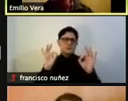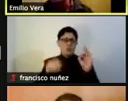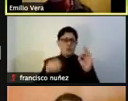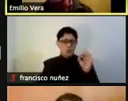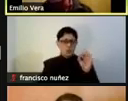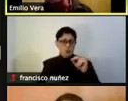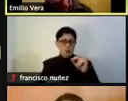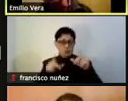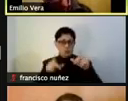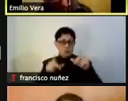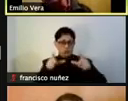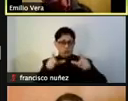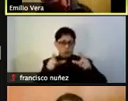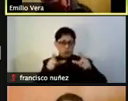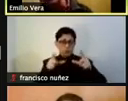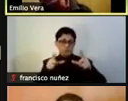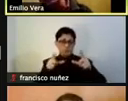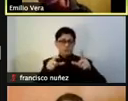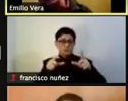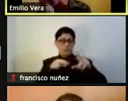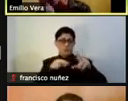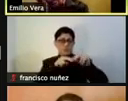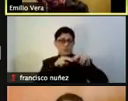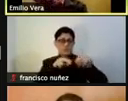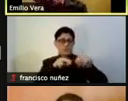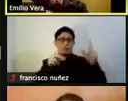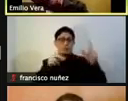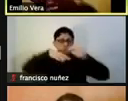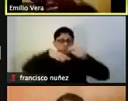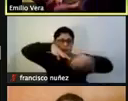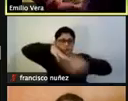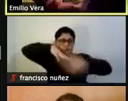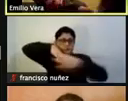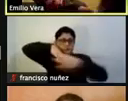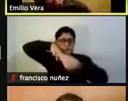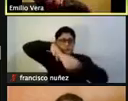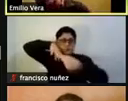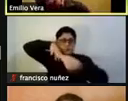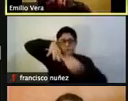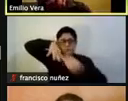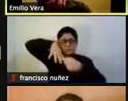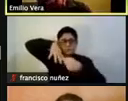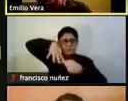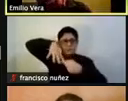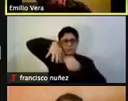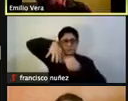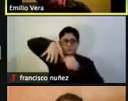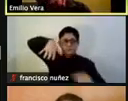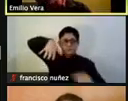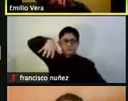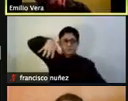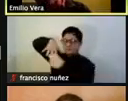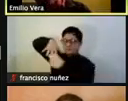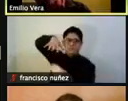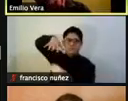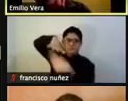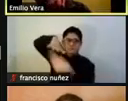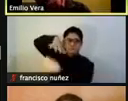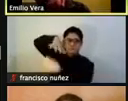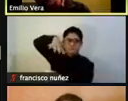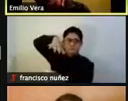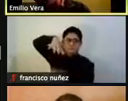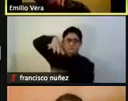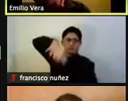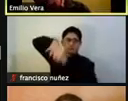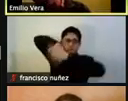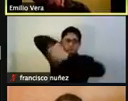aquí yo quise mostrar todo de un viaje, entonces no abro la imagen esta, pero uno tiene